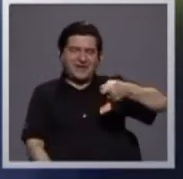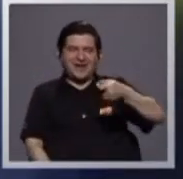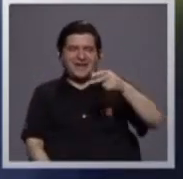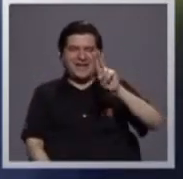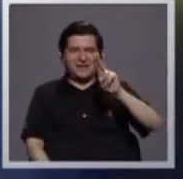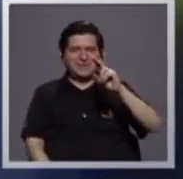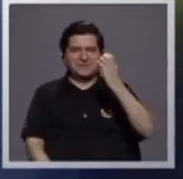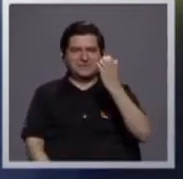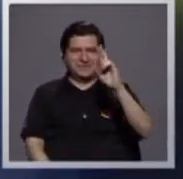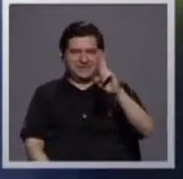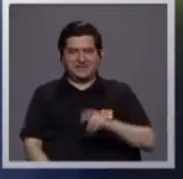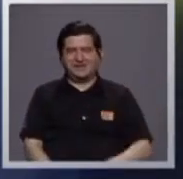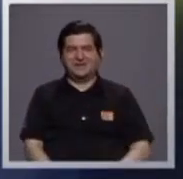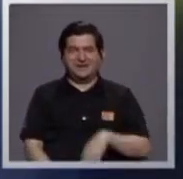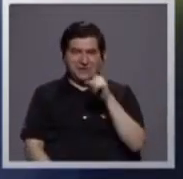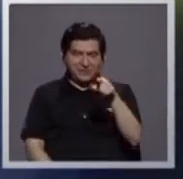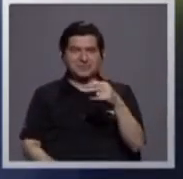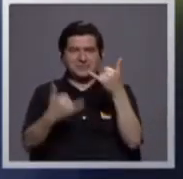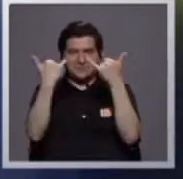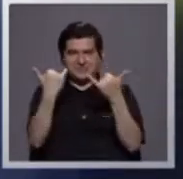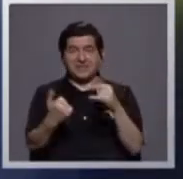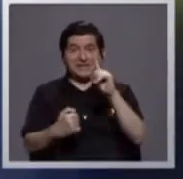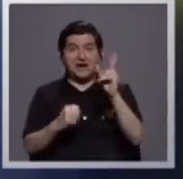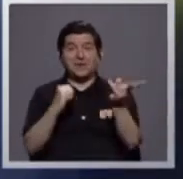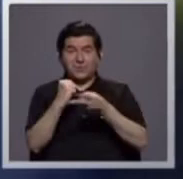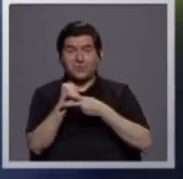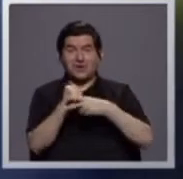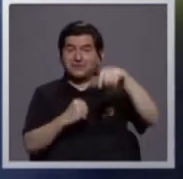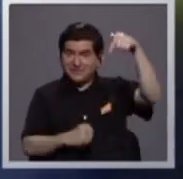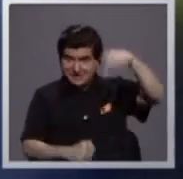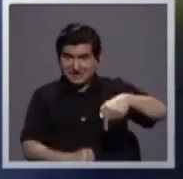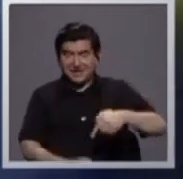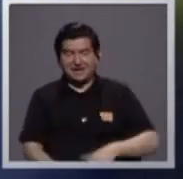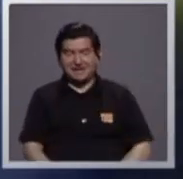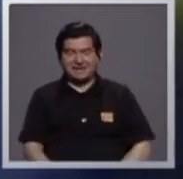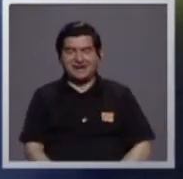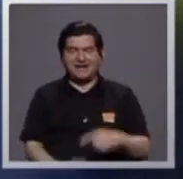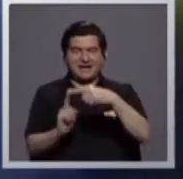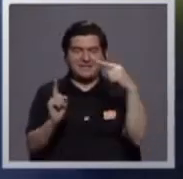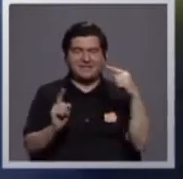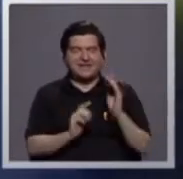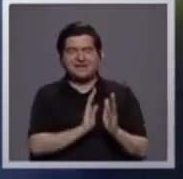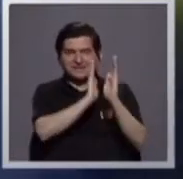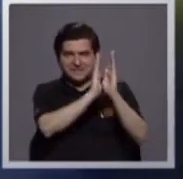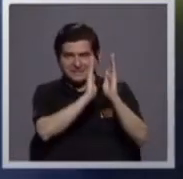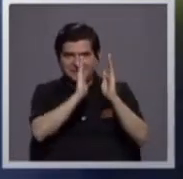donde usted estuvo una vez desde la biblioteca